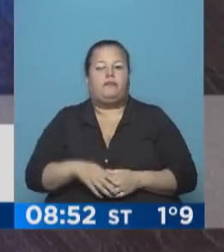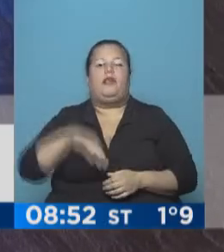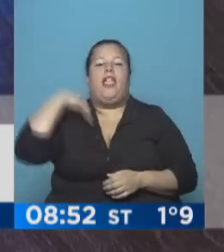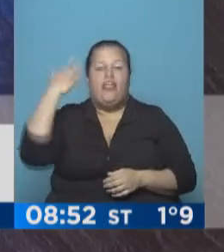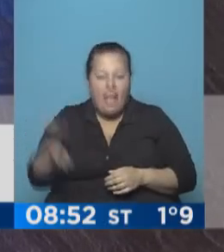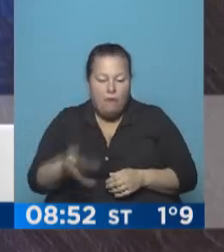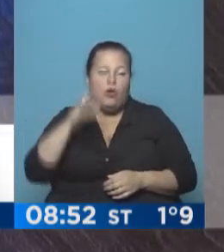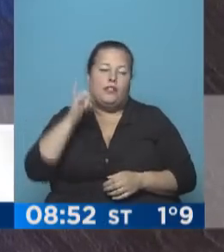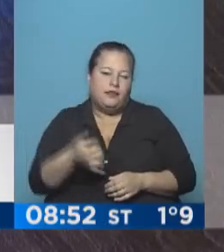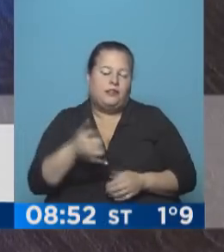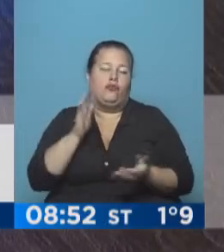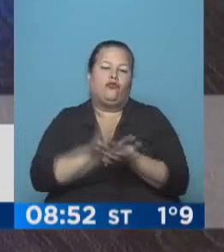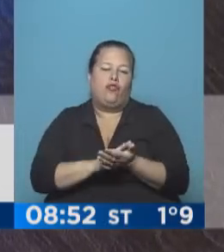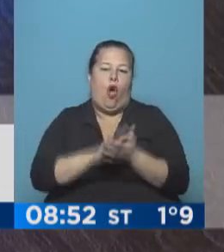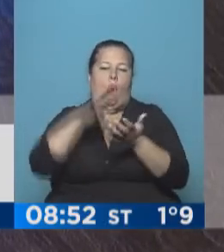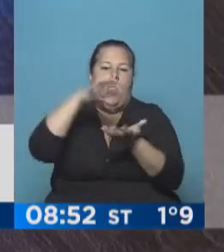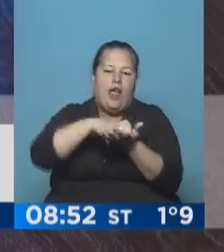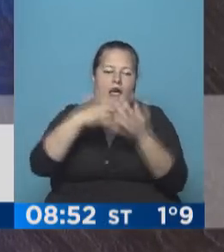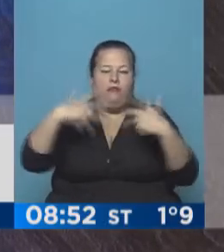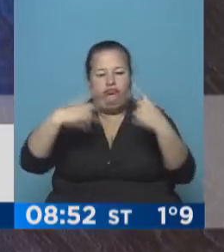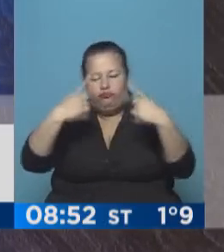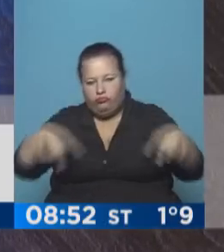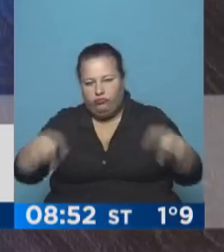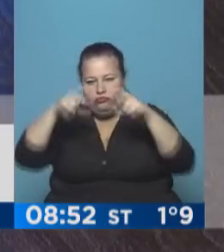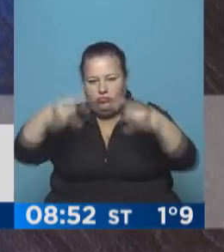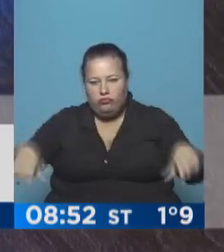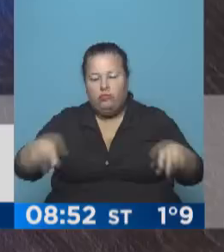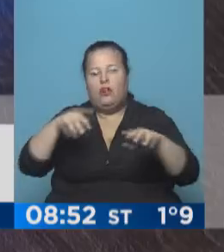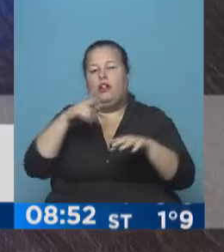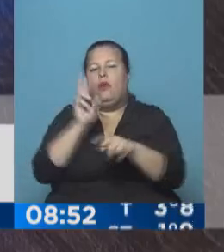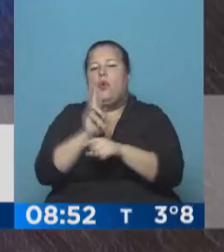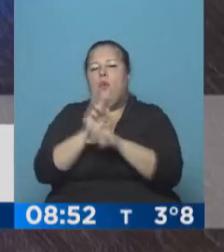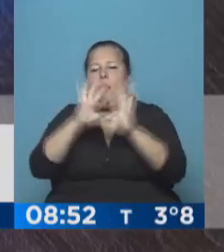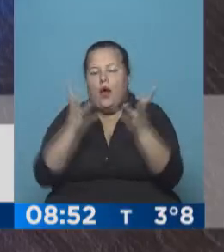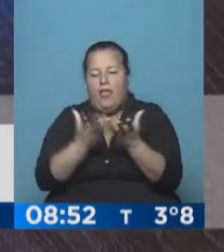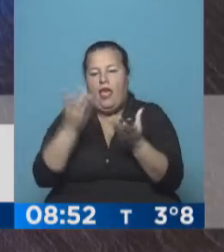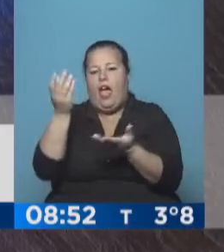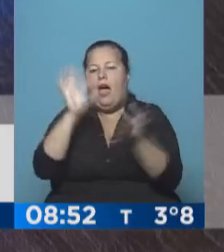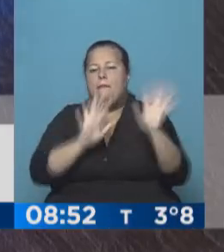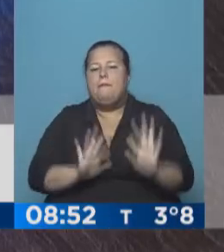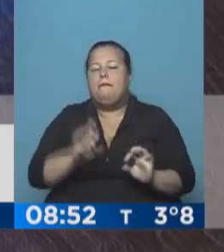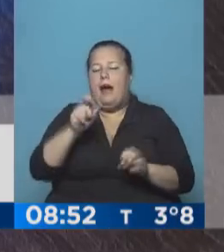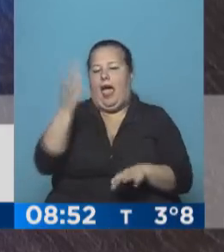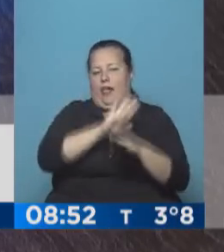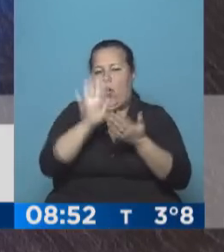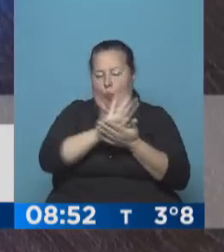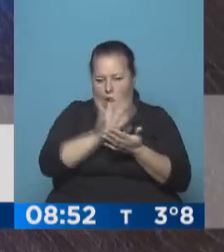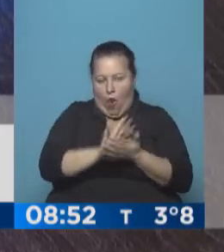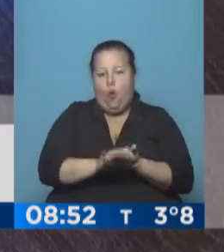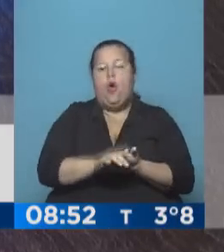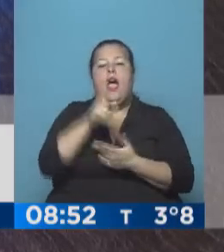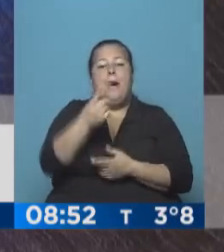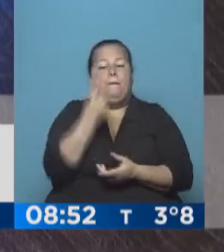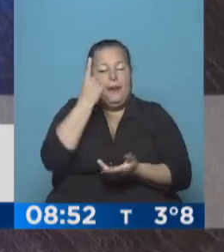Sí todo digamos todo lo que es el tema de carcasas y bastidor las protecciones son todas diseñadas este digamos de Cero y este es el primer